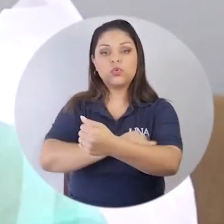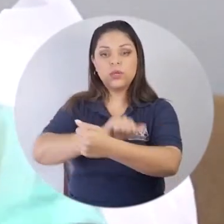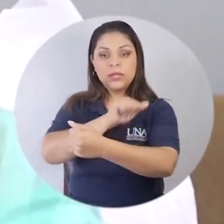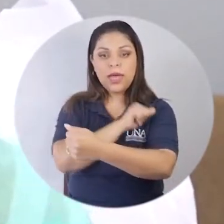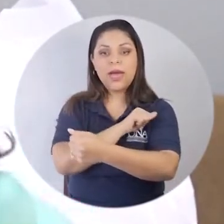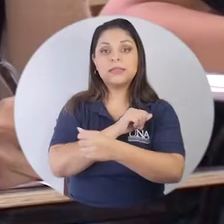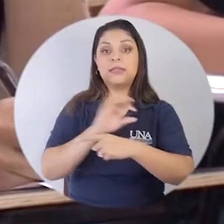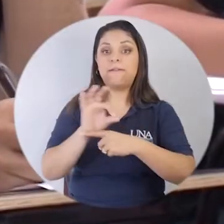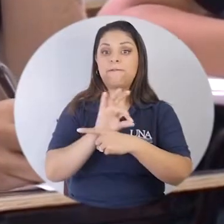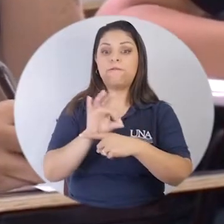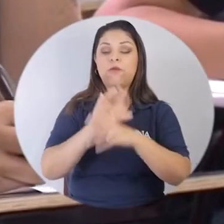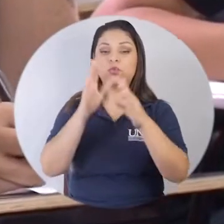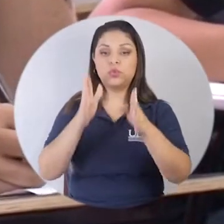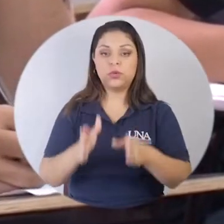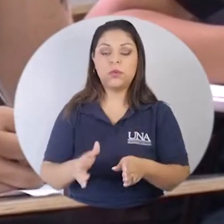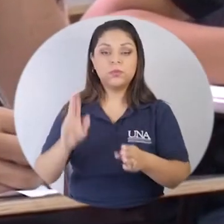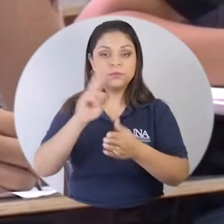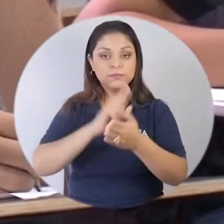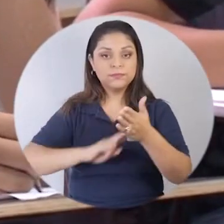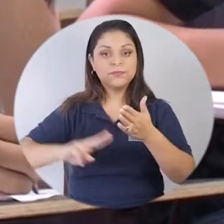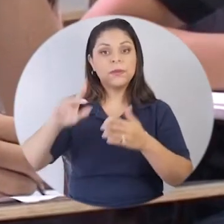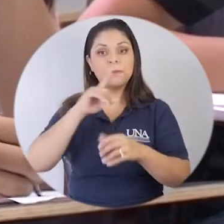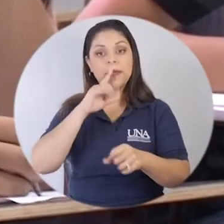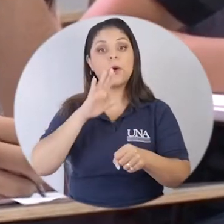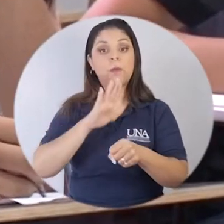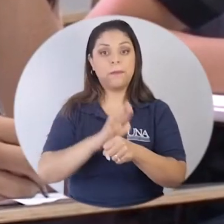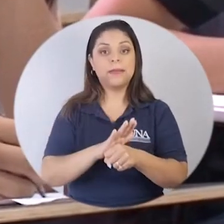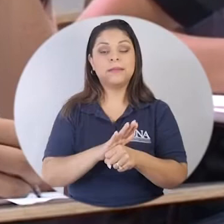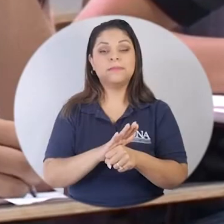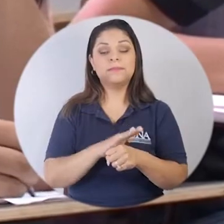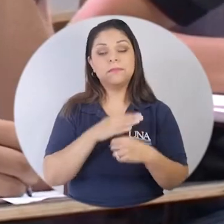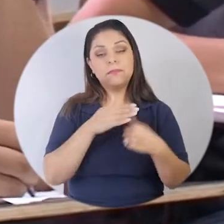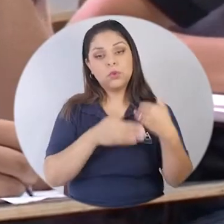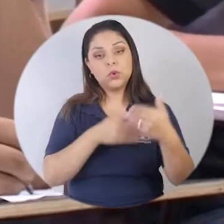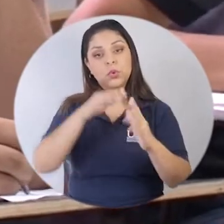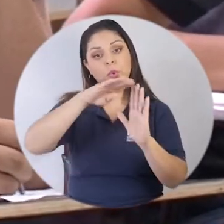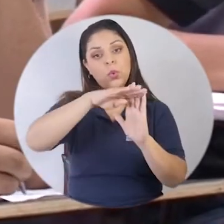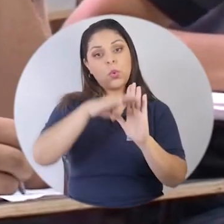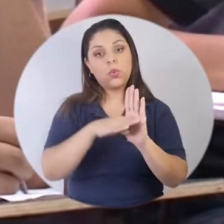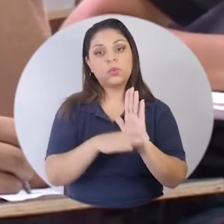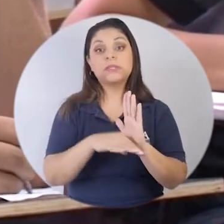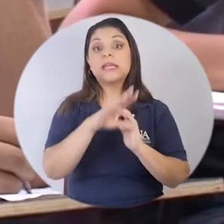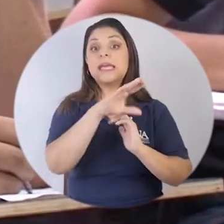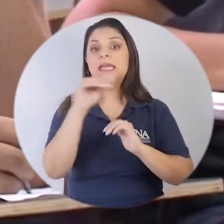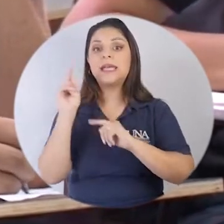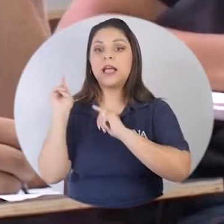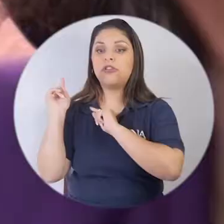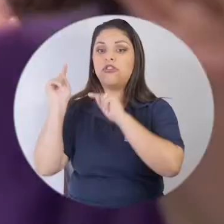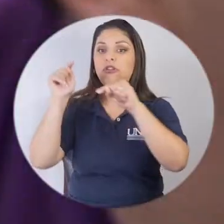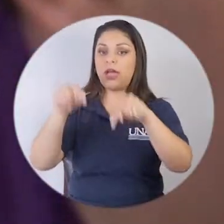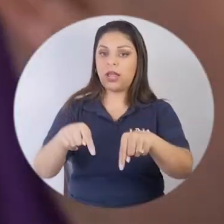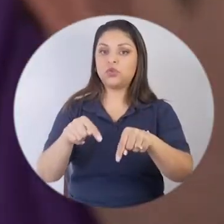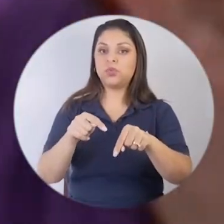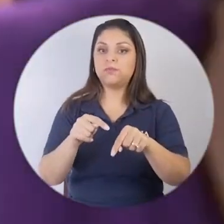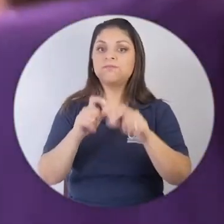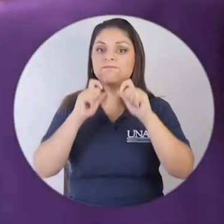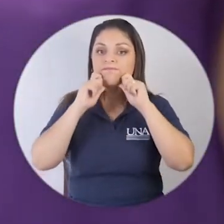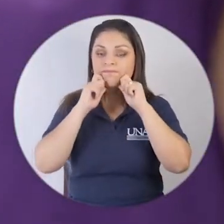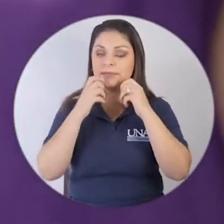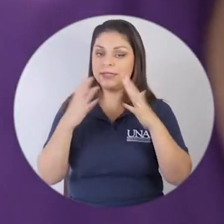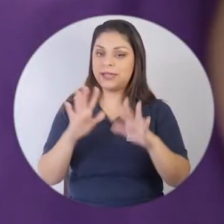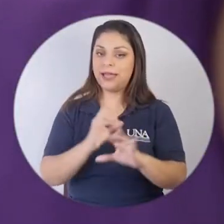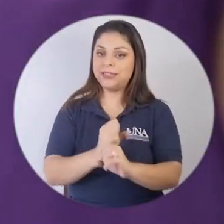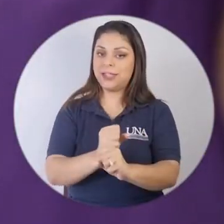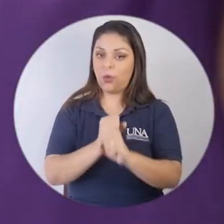los diferentes funcionarios de las universidades para poder cumplir con los protocolos y que ese regreso sea realmente